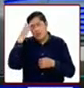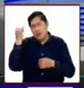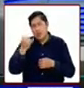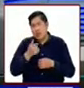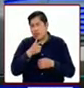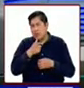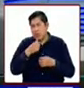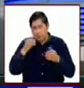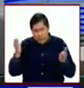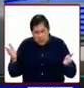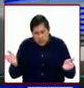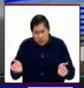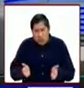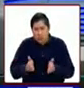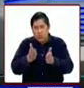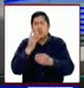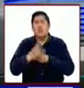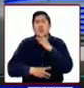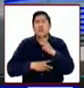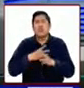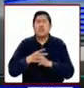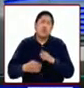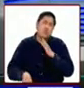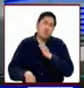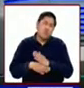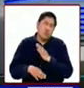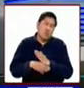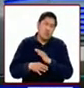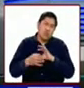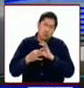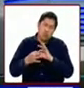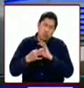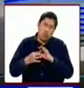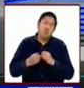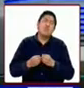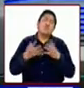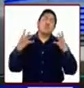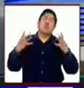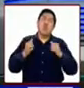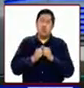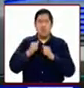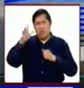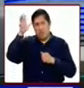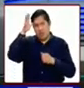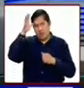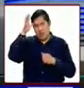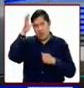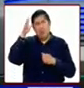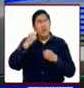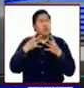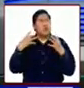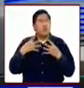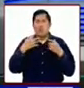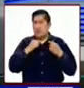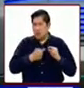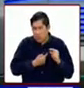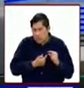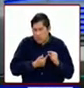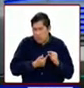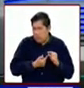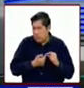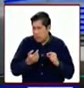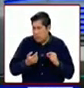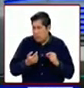dudas, porque fue el que lo encaminó en este mundo del fútbol. Claro, entonces tenía una relación muy especial con el papá. Ha estado muy, muy